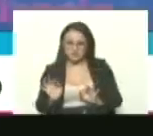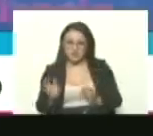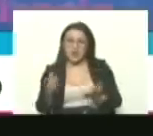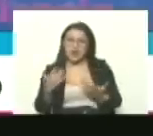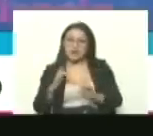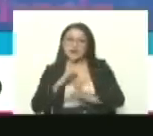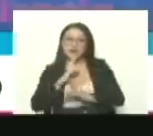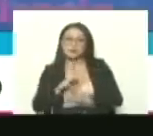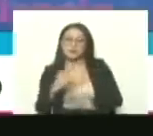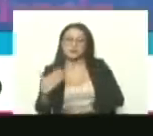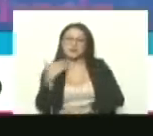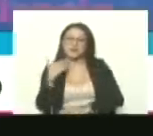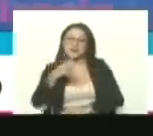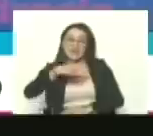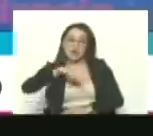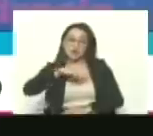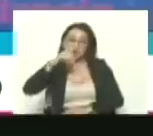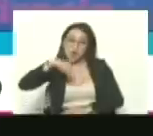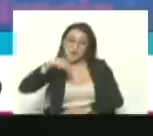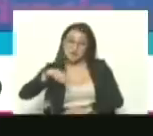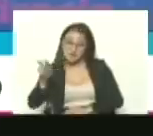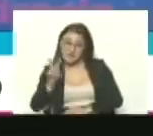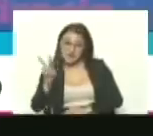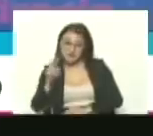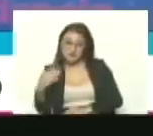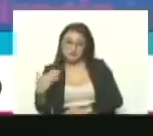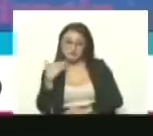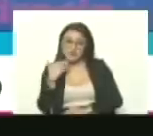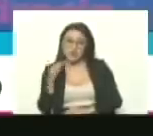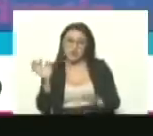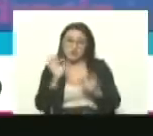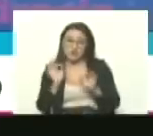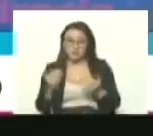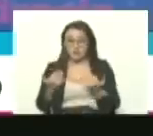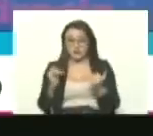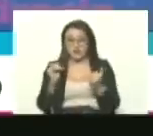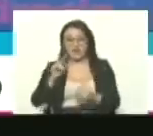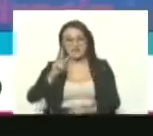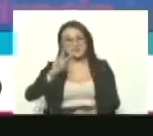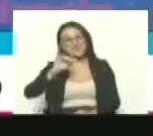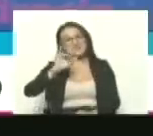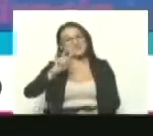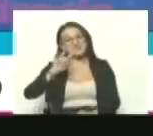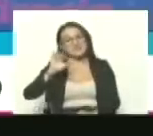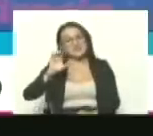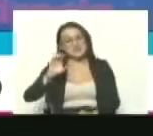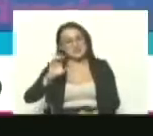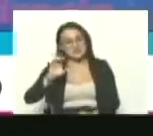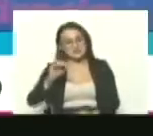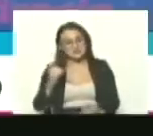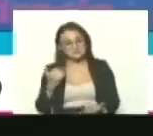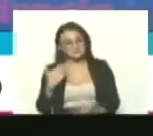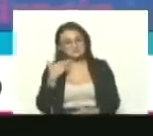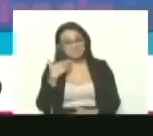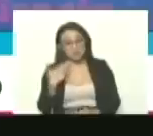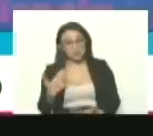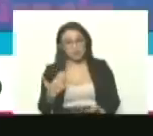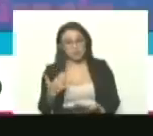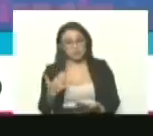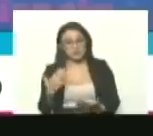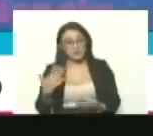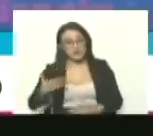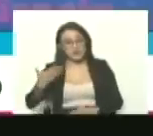respuesta que nos afecta a nosotros acá en Venezuela y nos está afectando, de acuerdo a los modelos que tenemos en el IVIC, nos está afectando de una manera